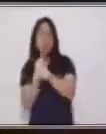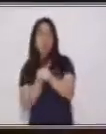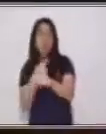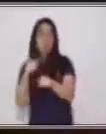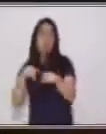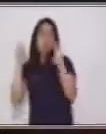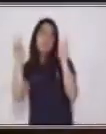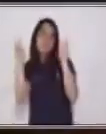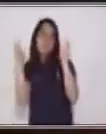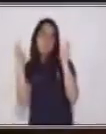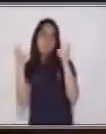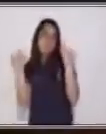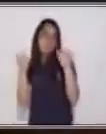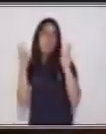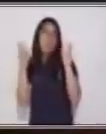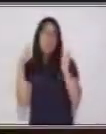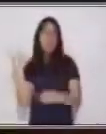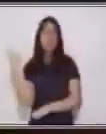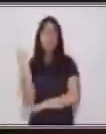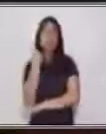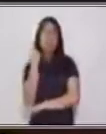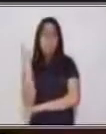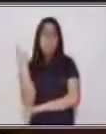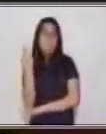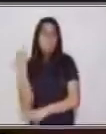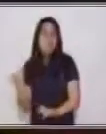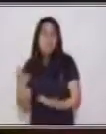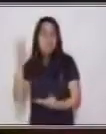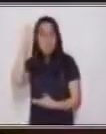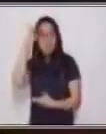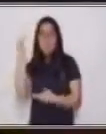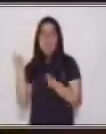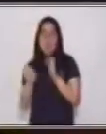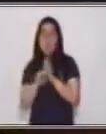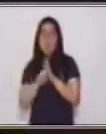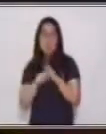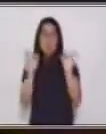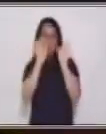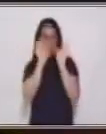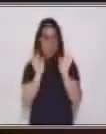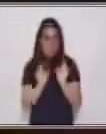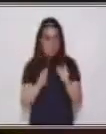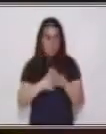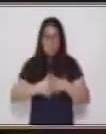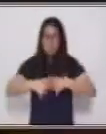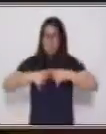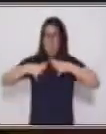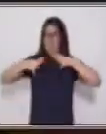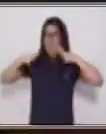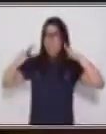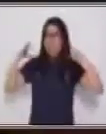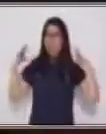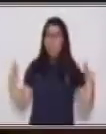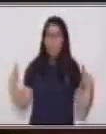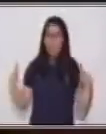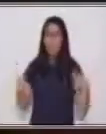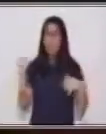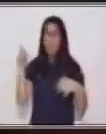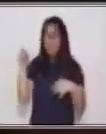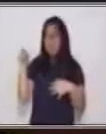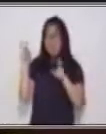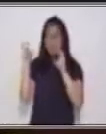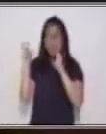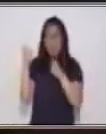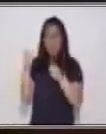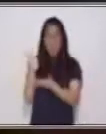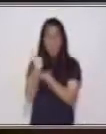bien relevantes, porque la geometría es un mundo amplio y esto nos ayudará a adentrarnos a lo que es el mundo de la